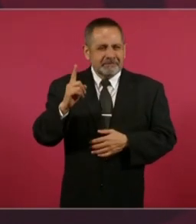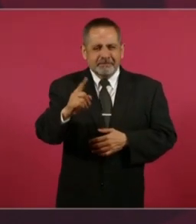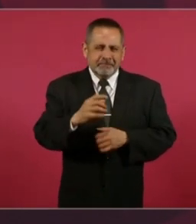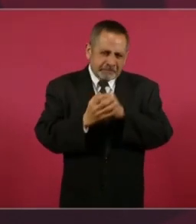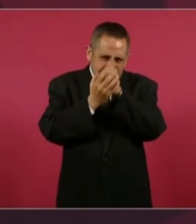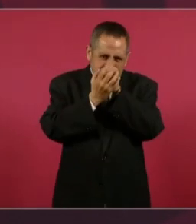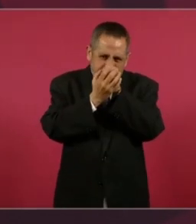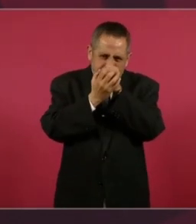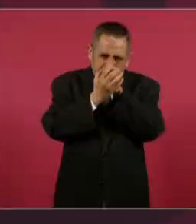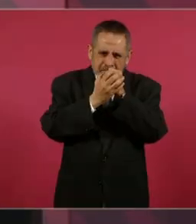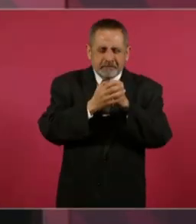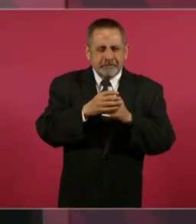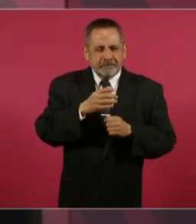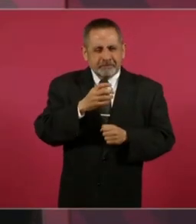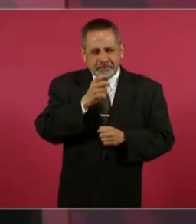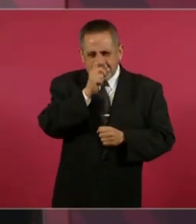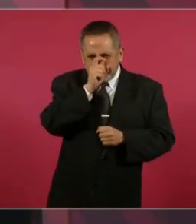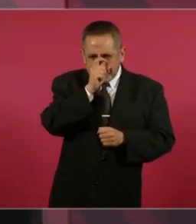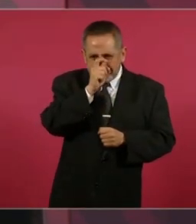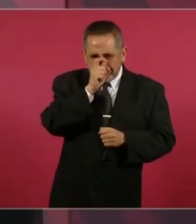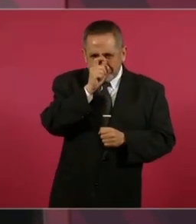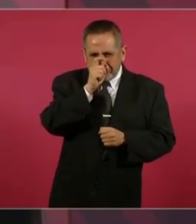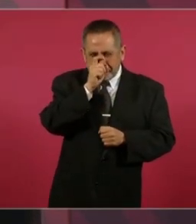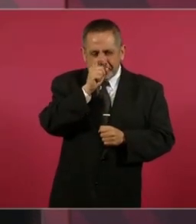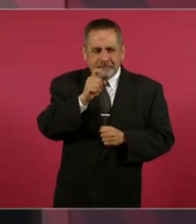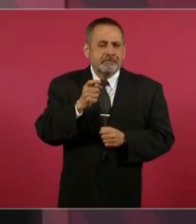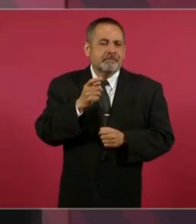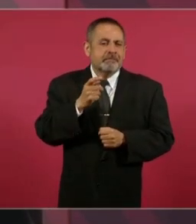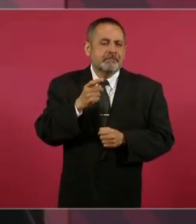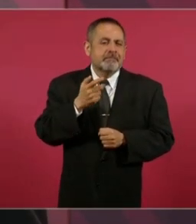drogadictos que se este que